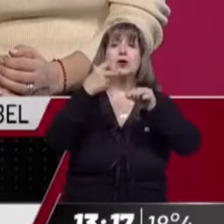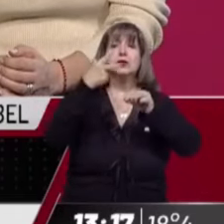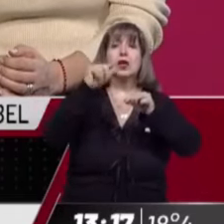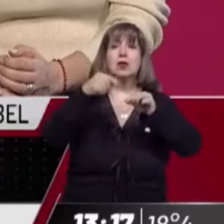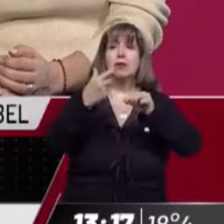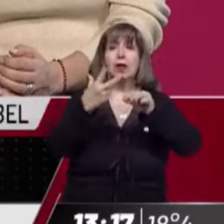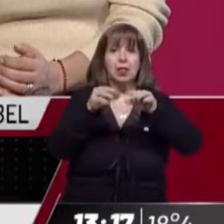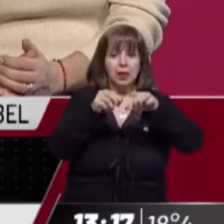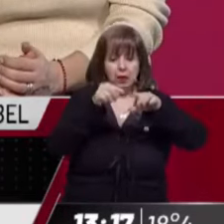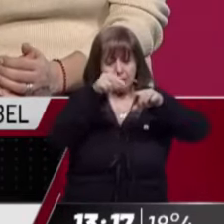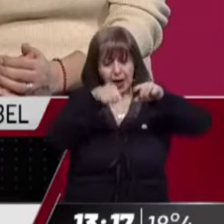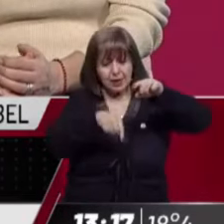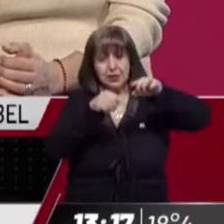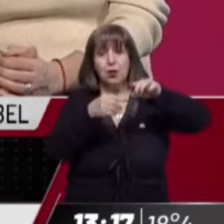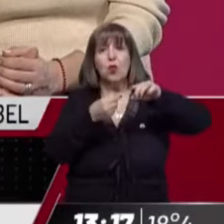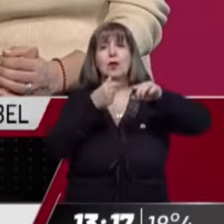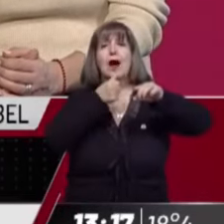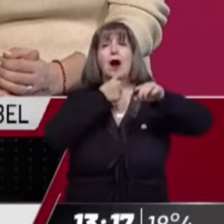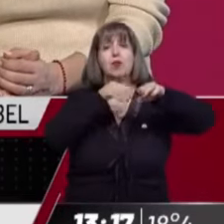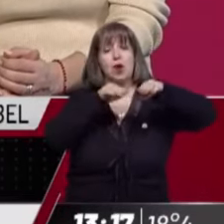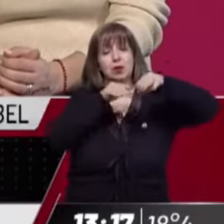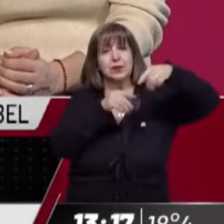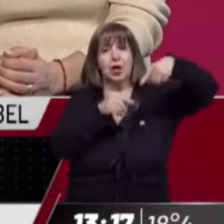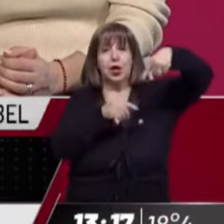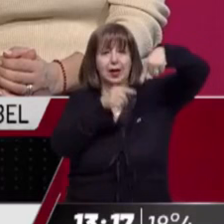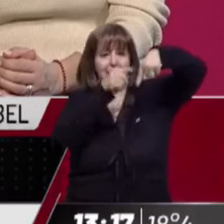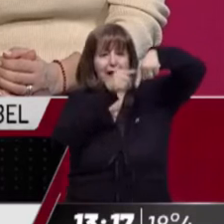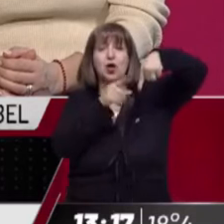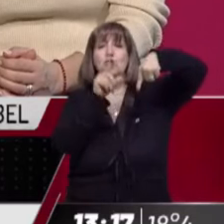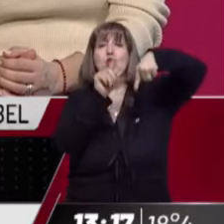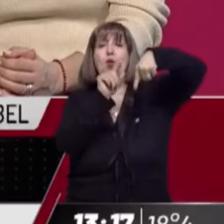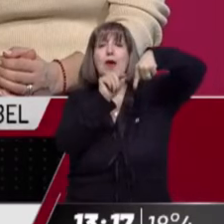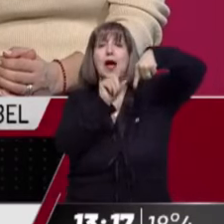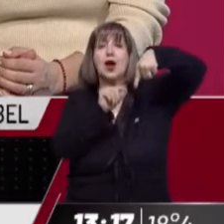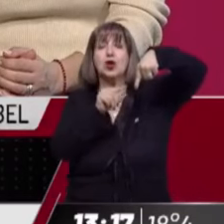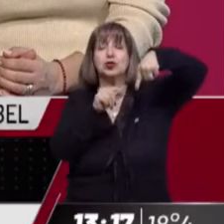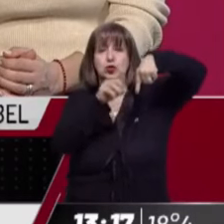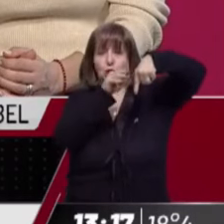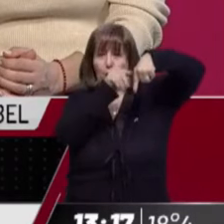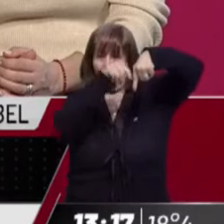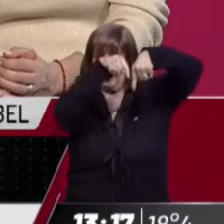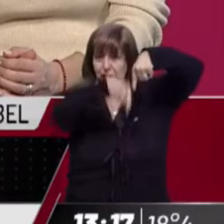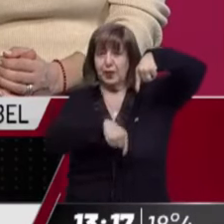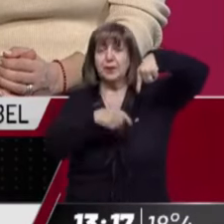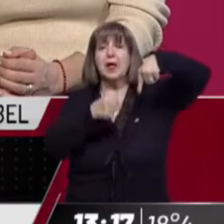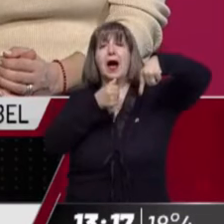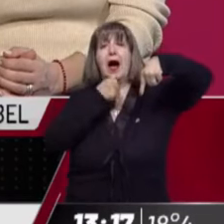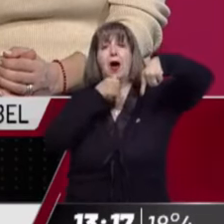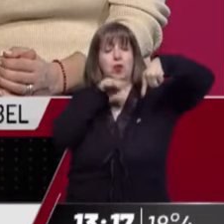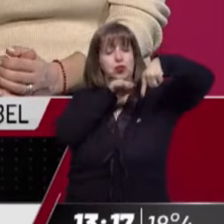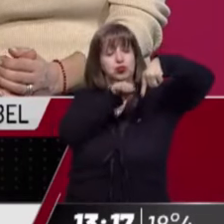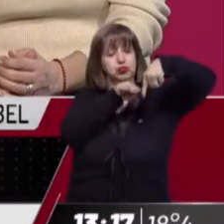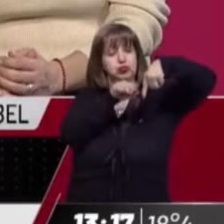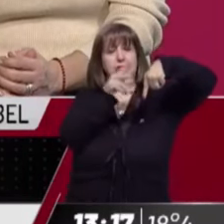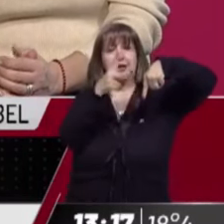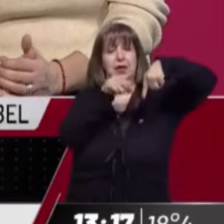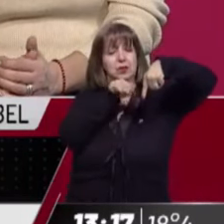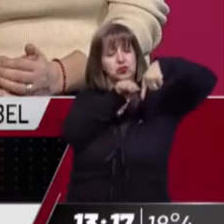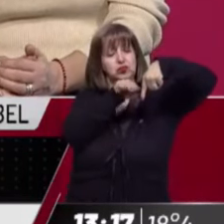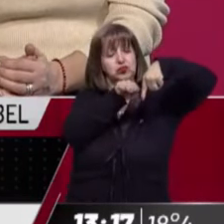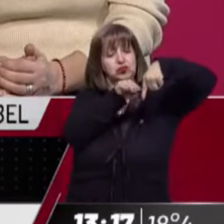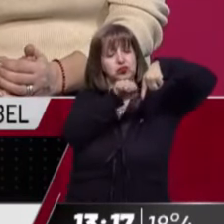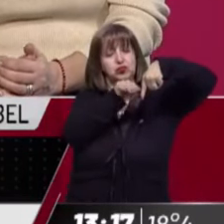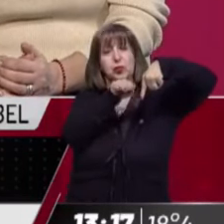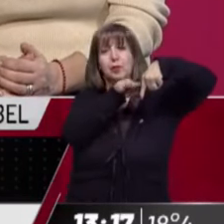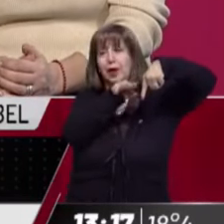hay que hacer muchas obras más. Entonces, bueno, es como también quizás que un mensaje a la clase política diciendo, bueno, hay que